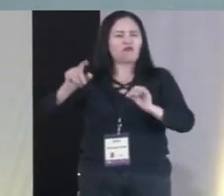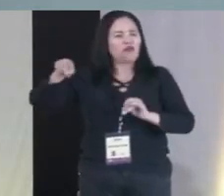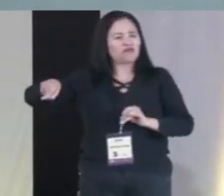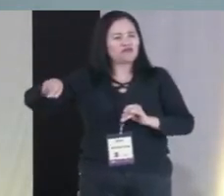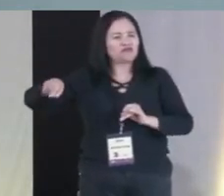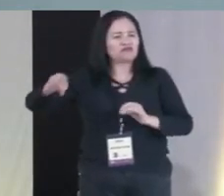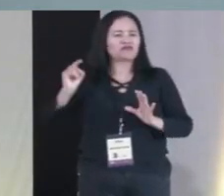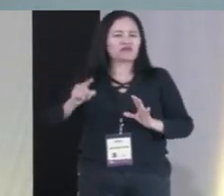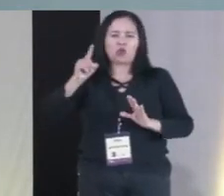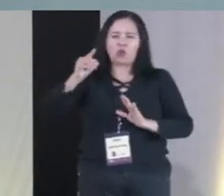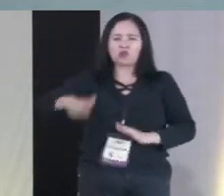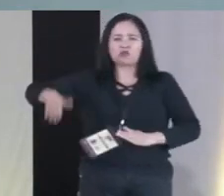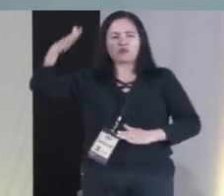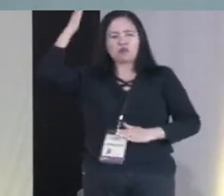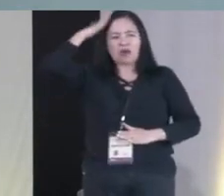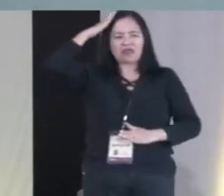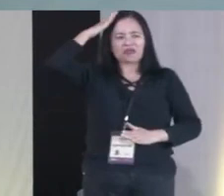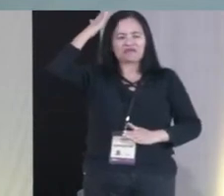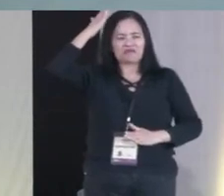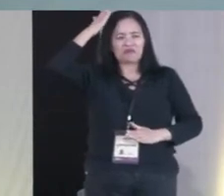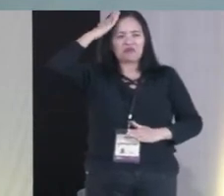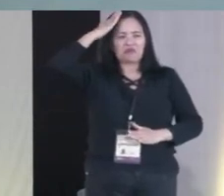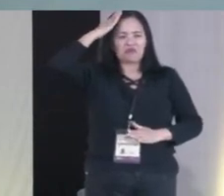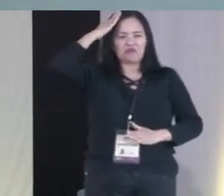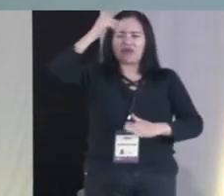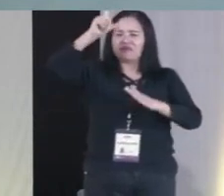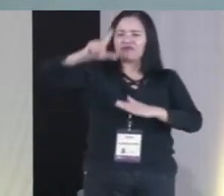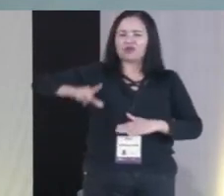un padre de patrias.